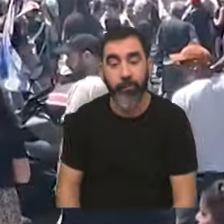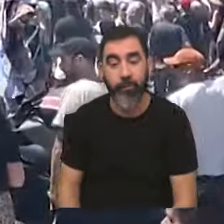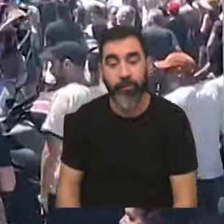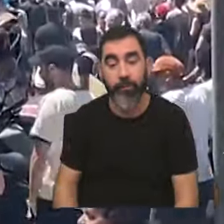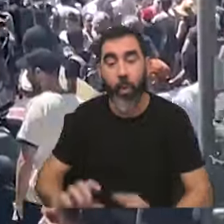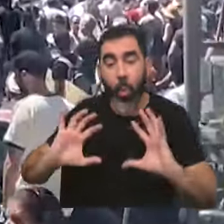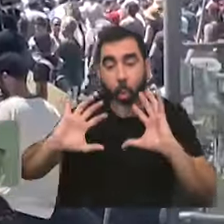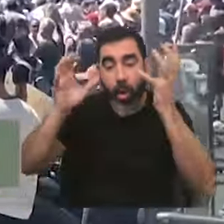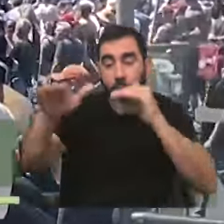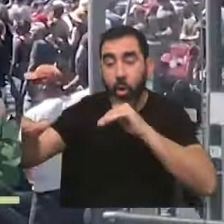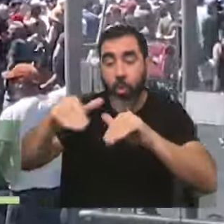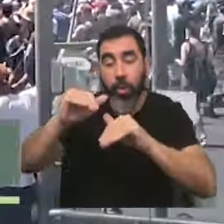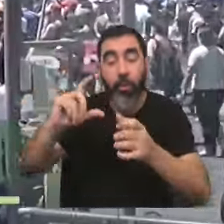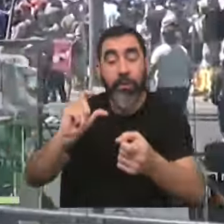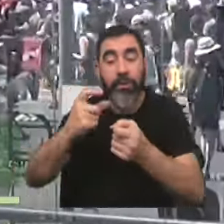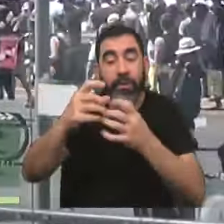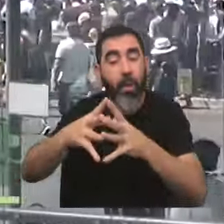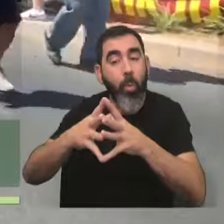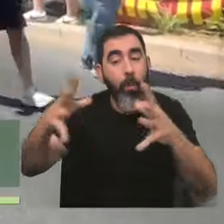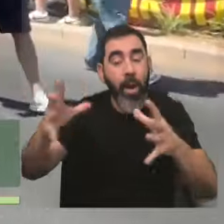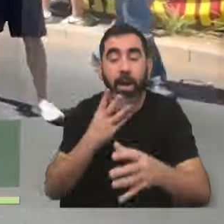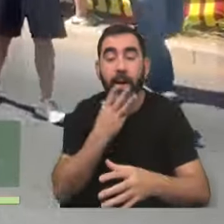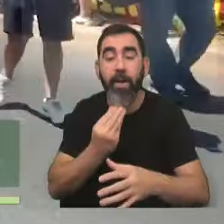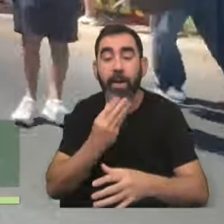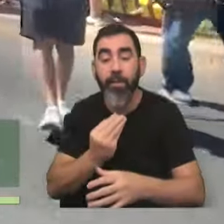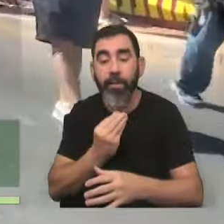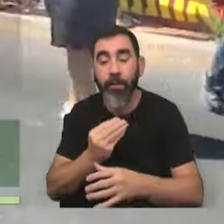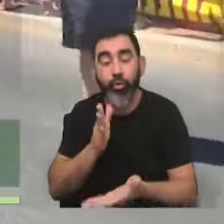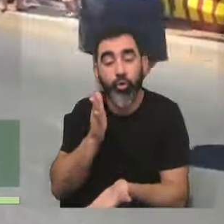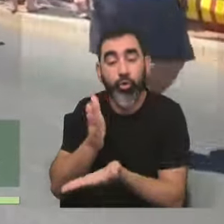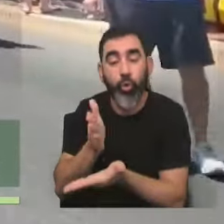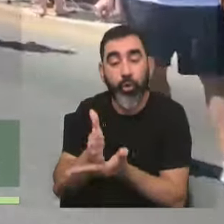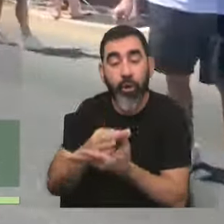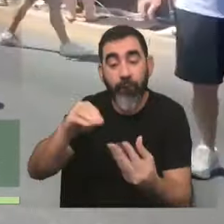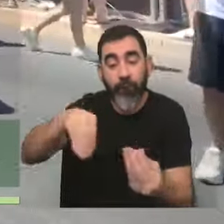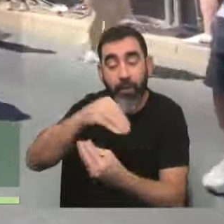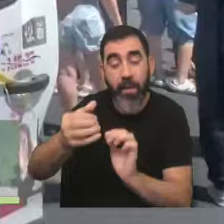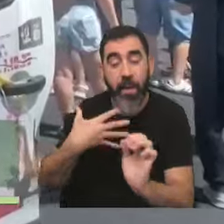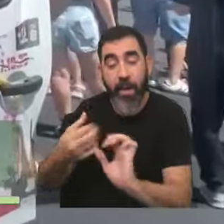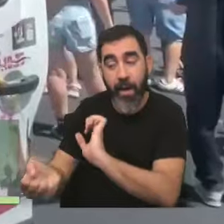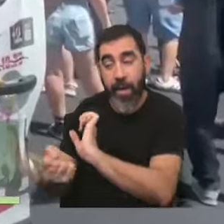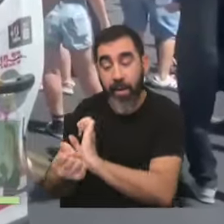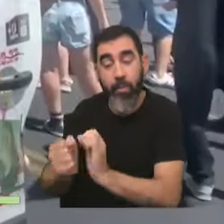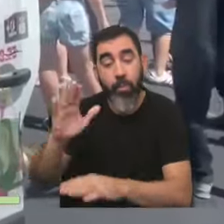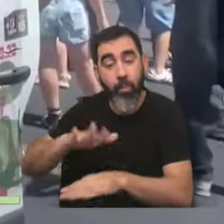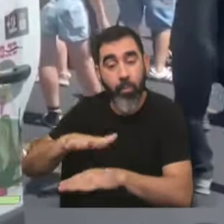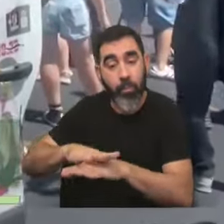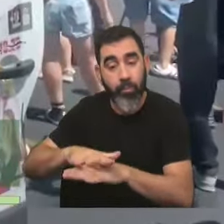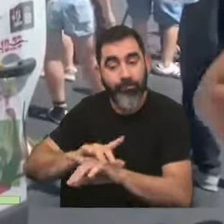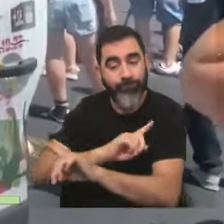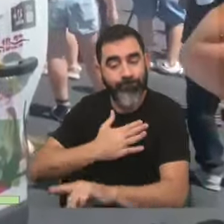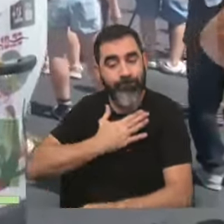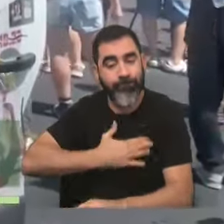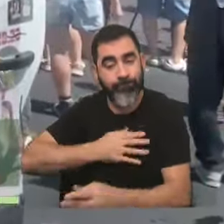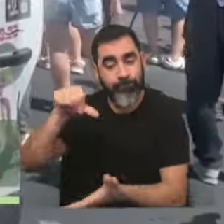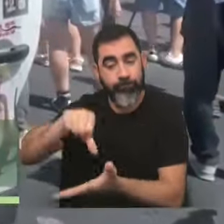huelga fue convocada por el mayor sindicato de Israel histadrut en Solidaridad con las familias de Los Rehenes en un momento de creciente descontento en el